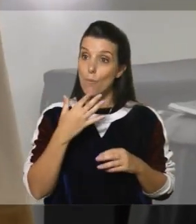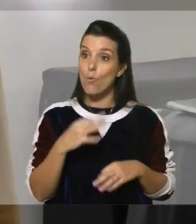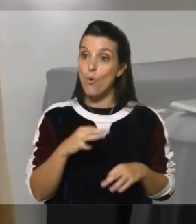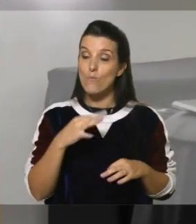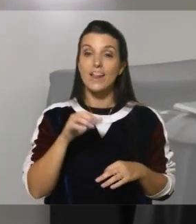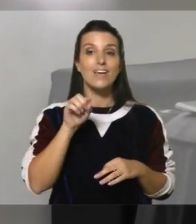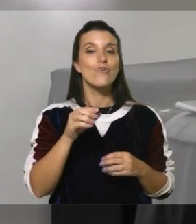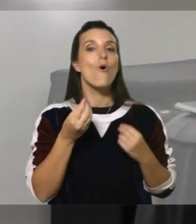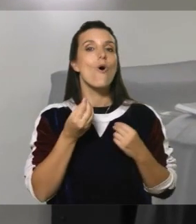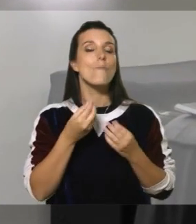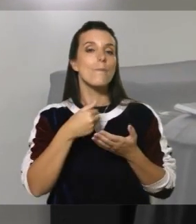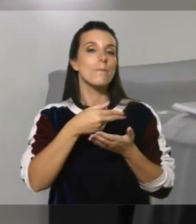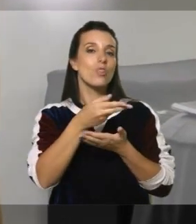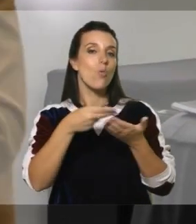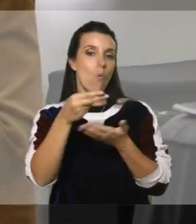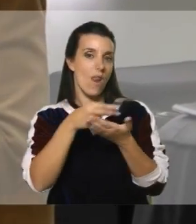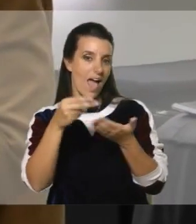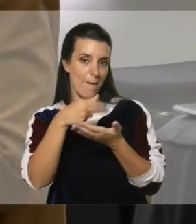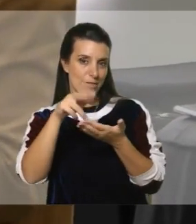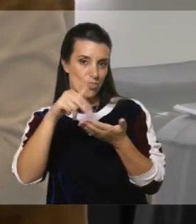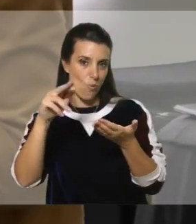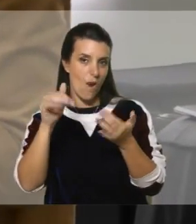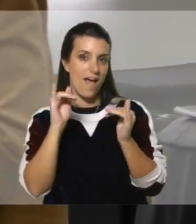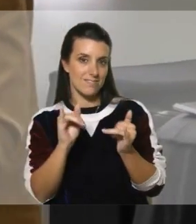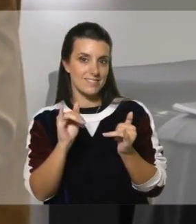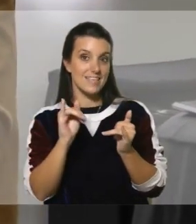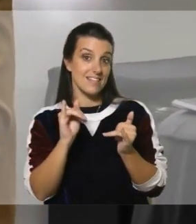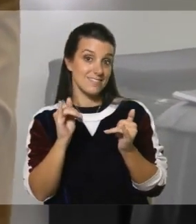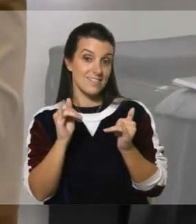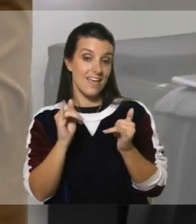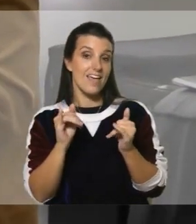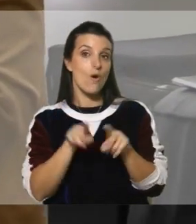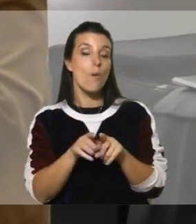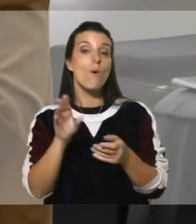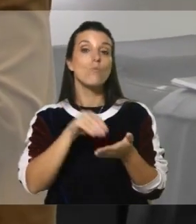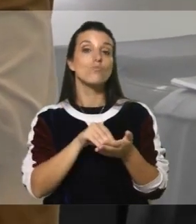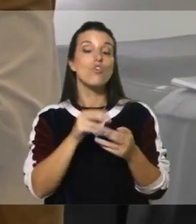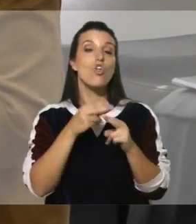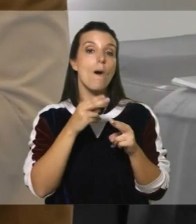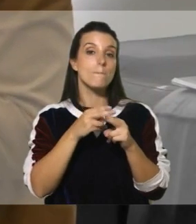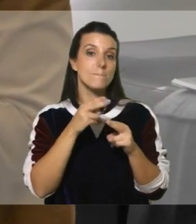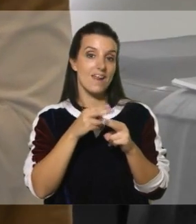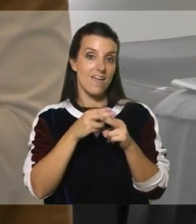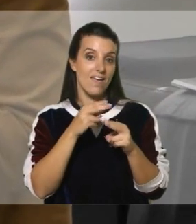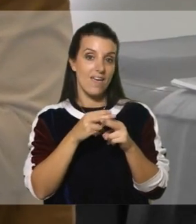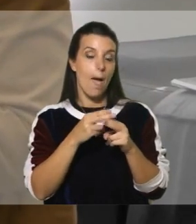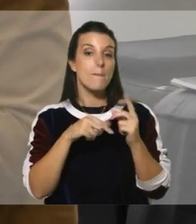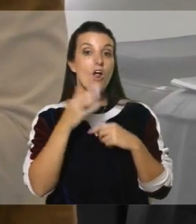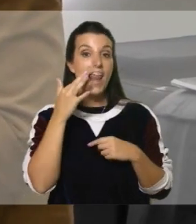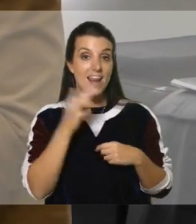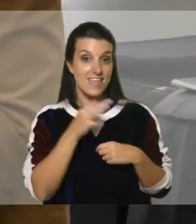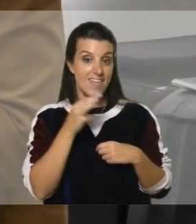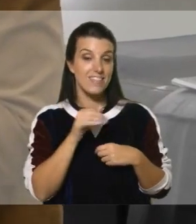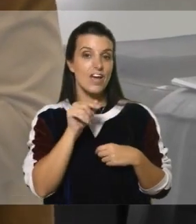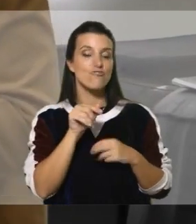que es una es una pintura de por click no le puso el nombre de la pintura pero en realidad